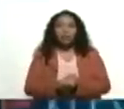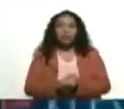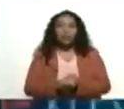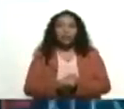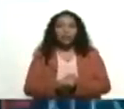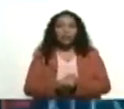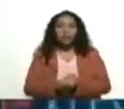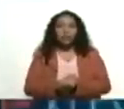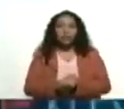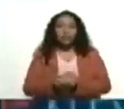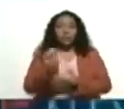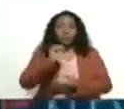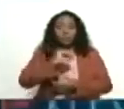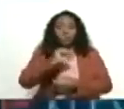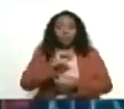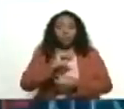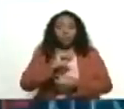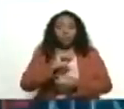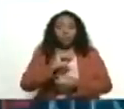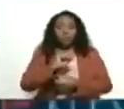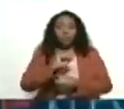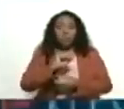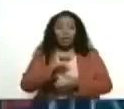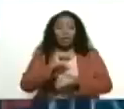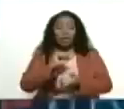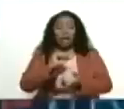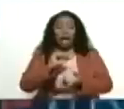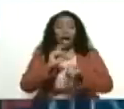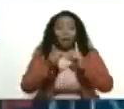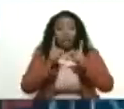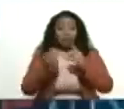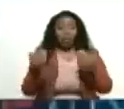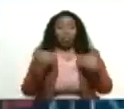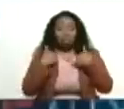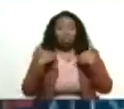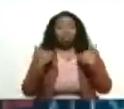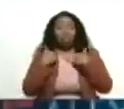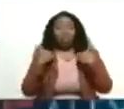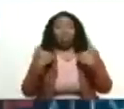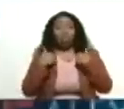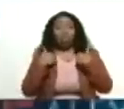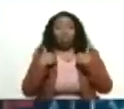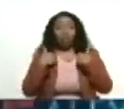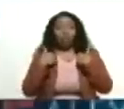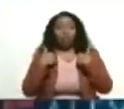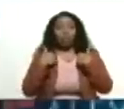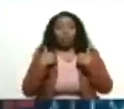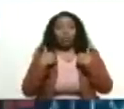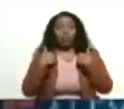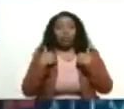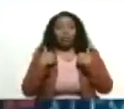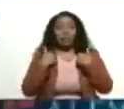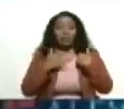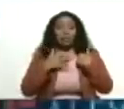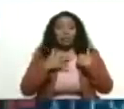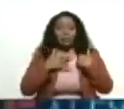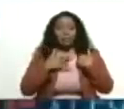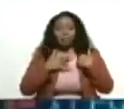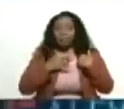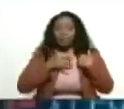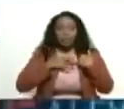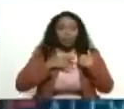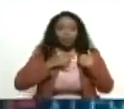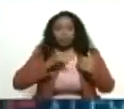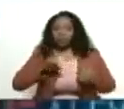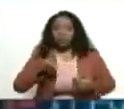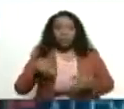Incluso recibiendo los golpes que hemos recibido, incluso sintiendo el dolor